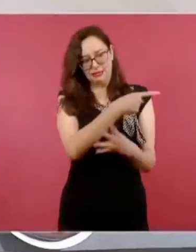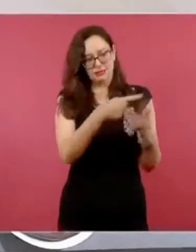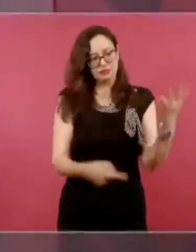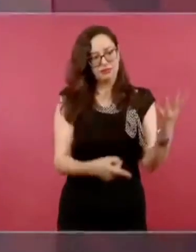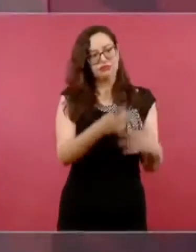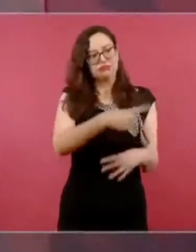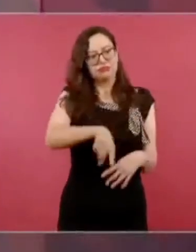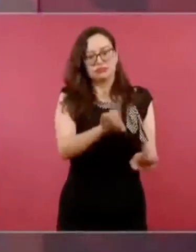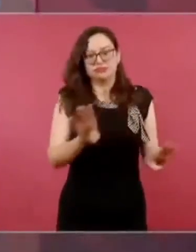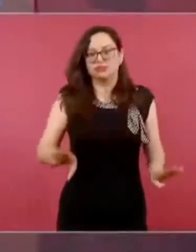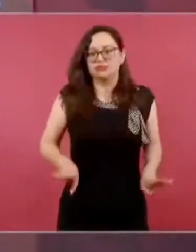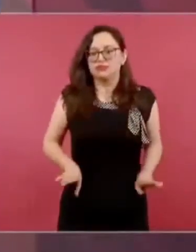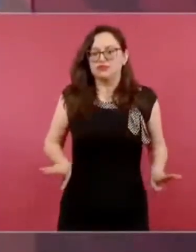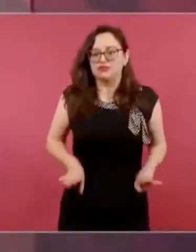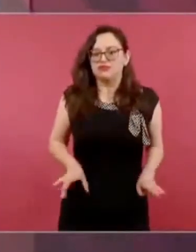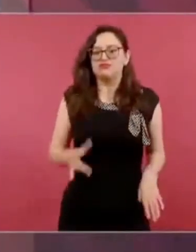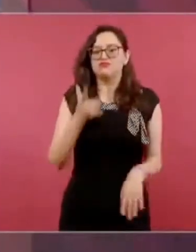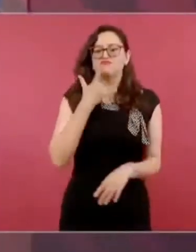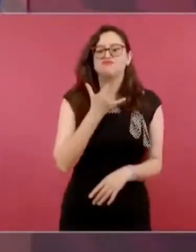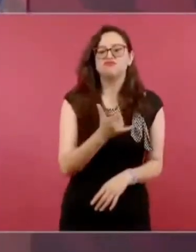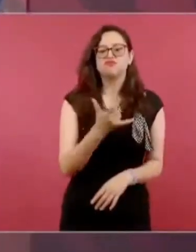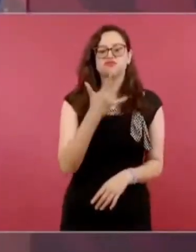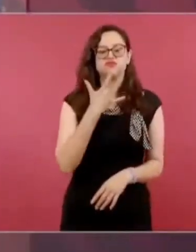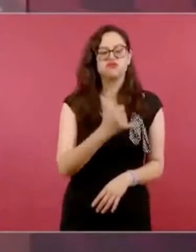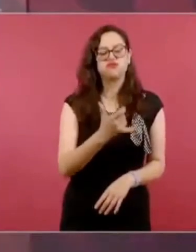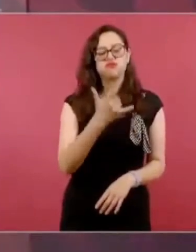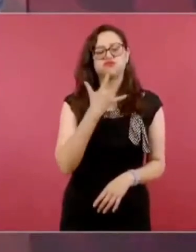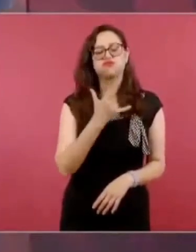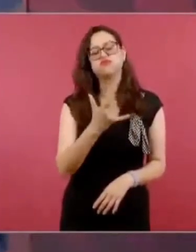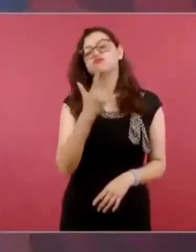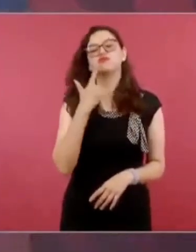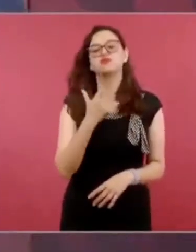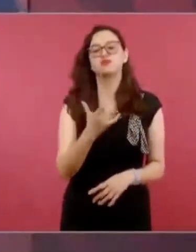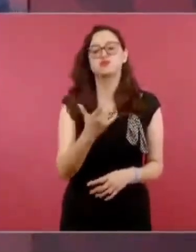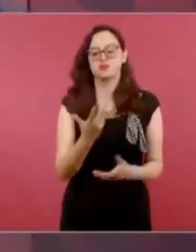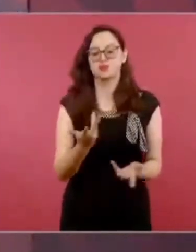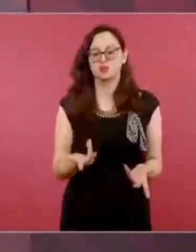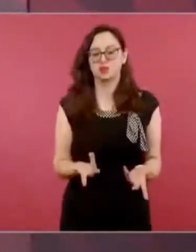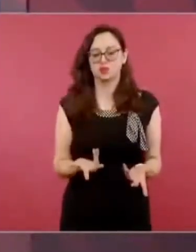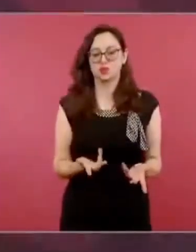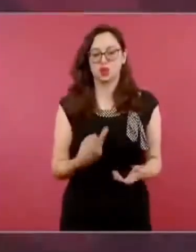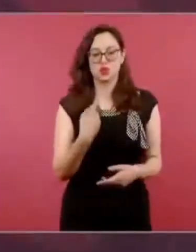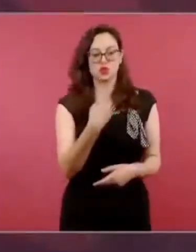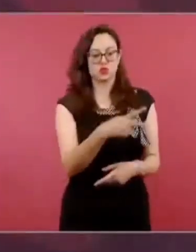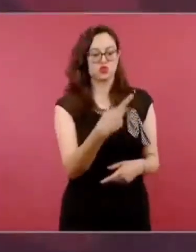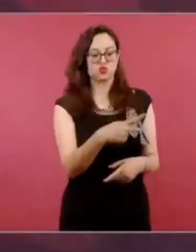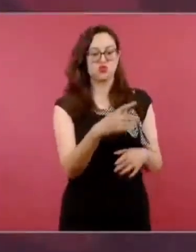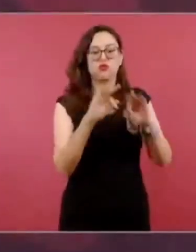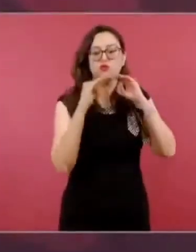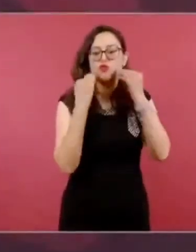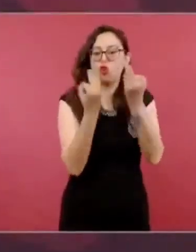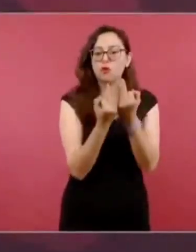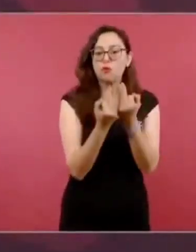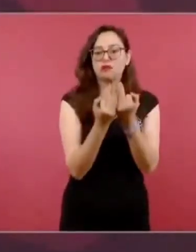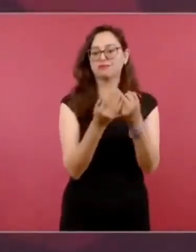es a lo otro que quiero referir, que esa es una cuestión, la no violencia,